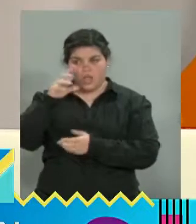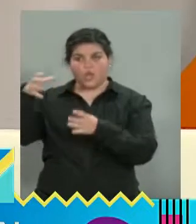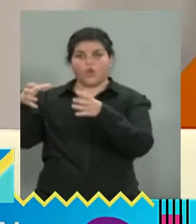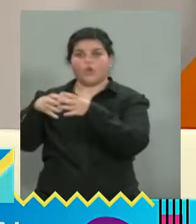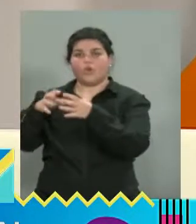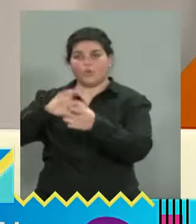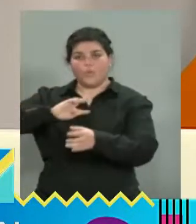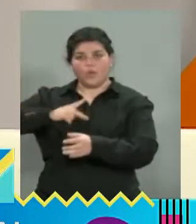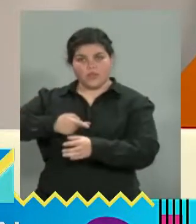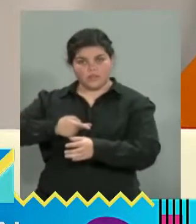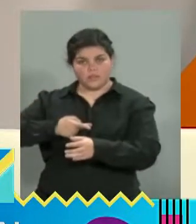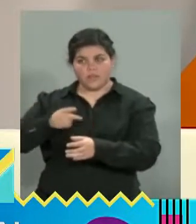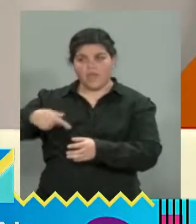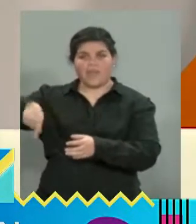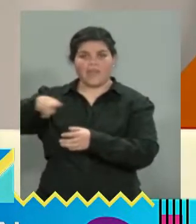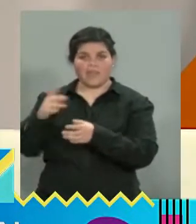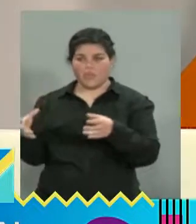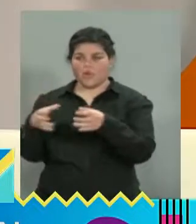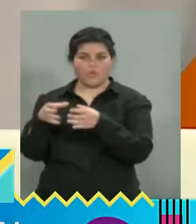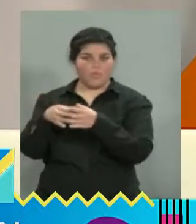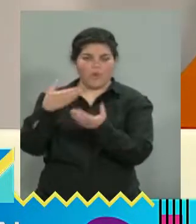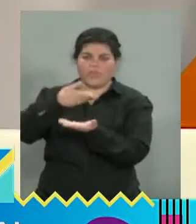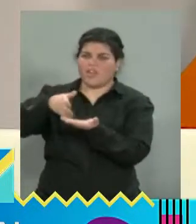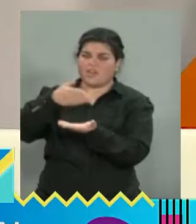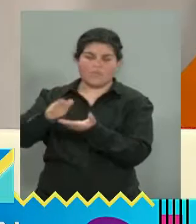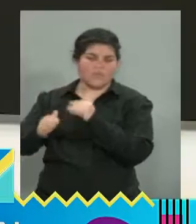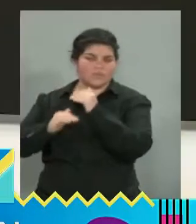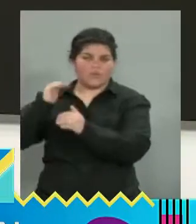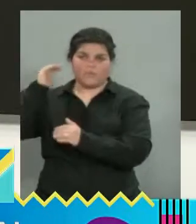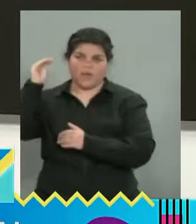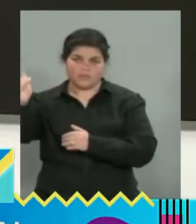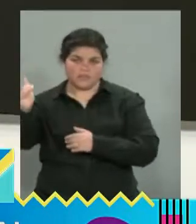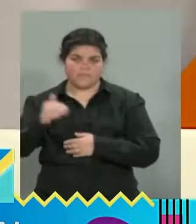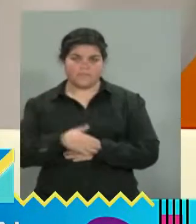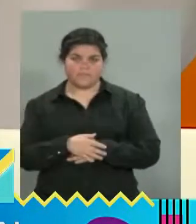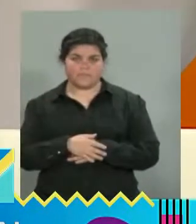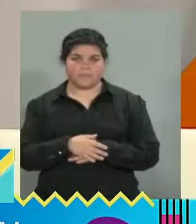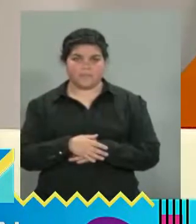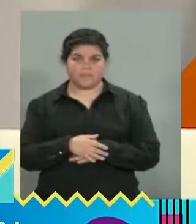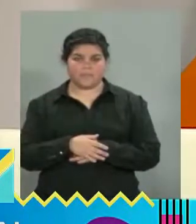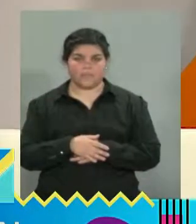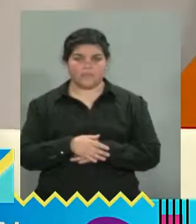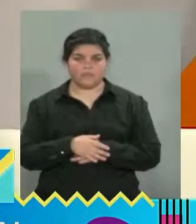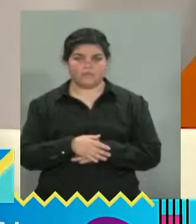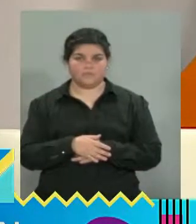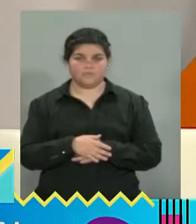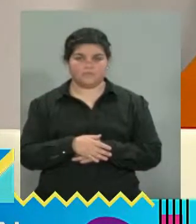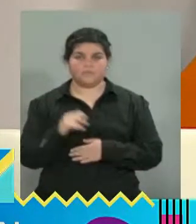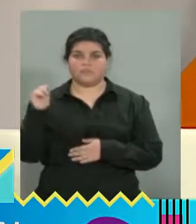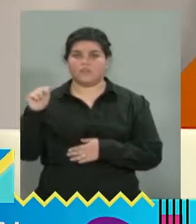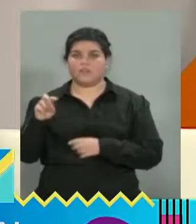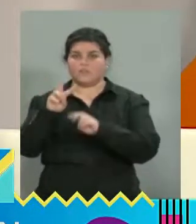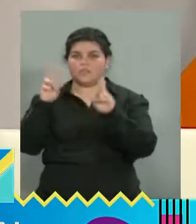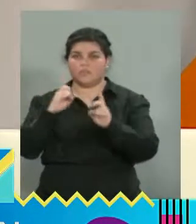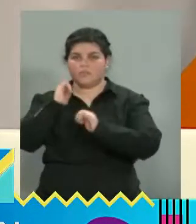vez el colectivo que más discriminación sufre. Estamos en una situación, me animo a decir, dramática, ¿sí? Con respecto